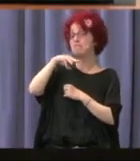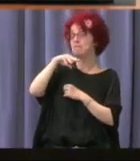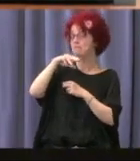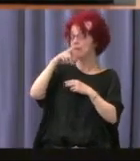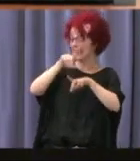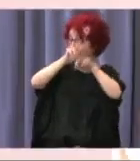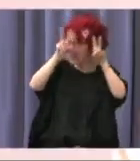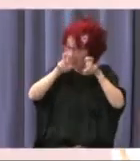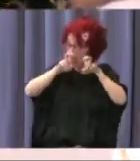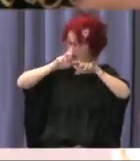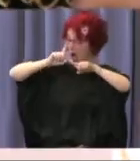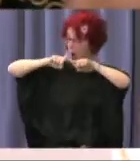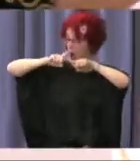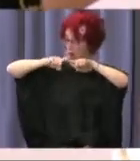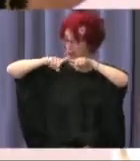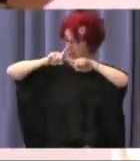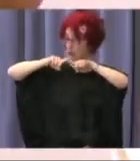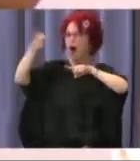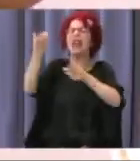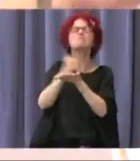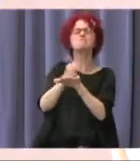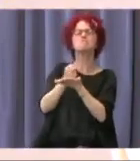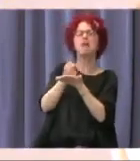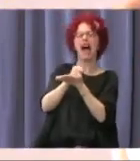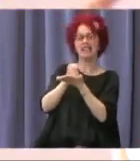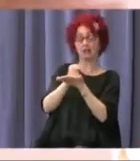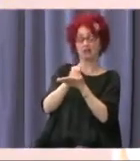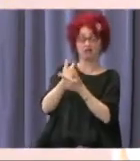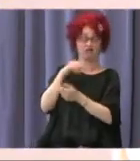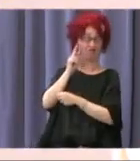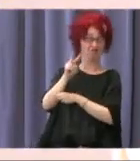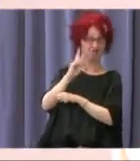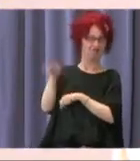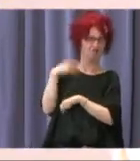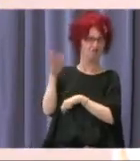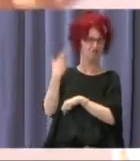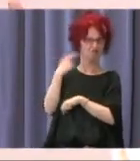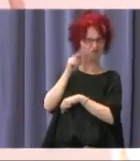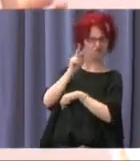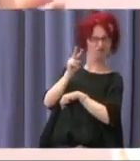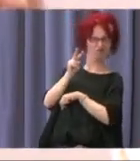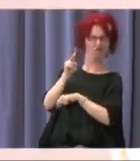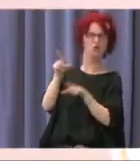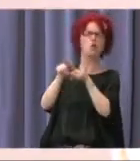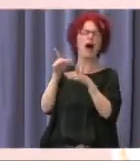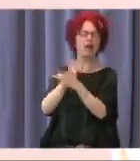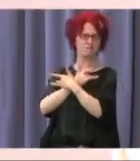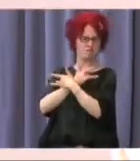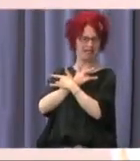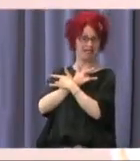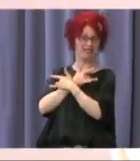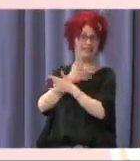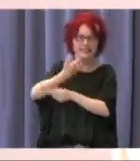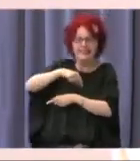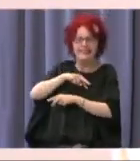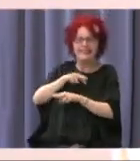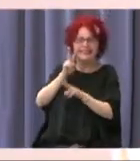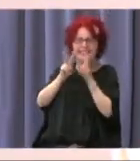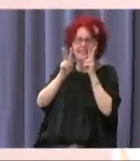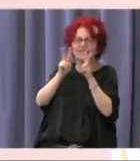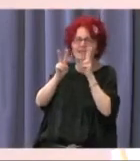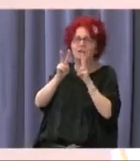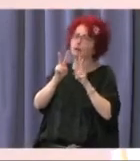el hombre que es como una María, es decir, como una mujer. La María es lo que representa a la mujer. Entonces, fíjense si esto da